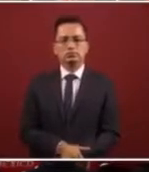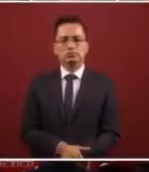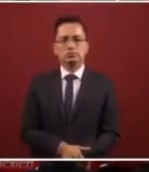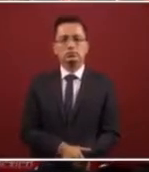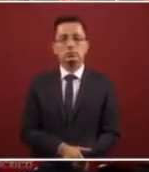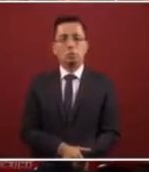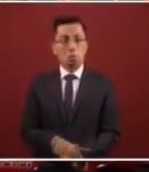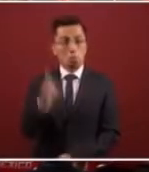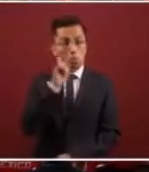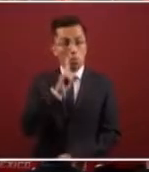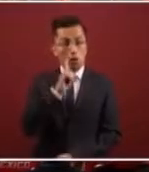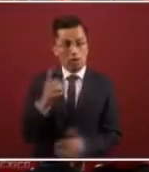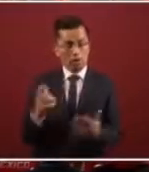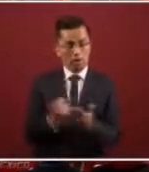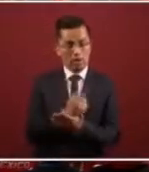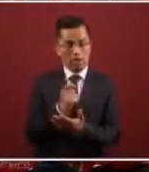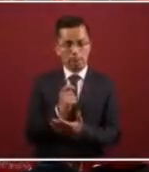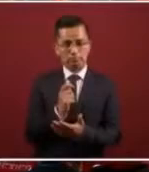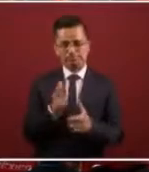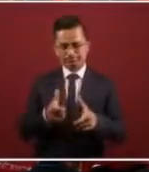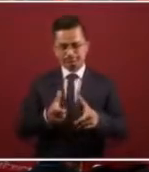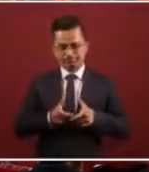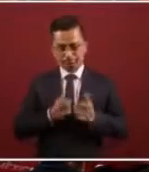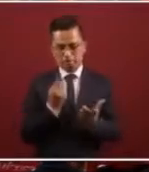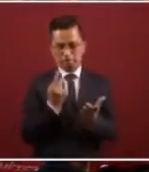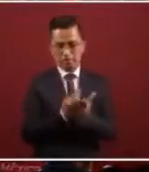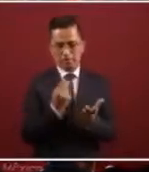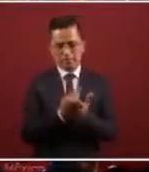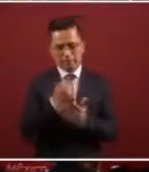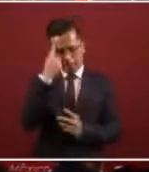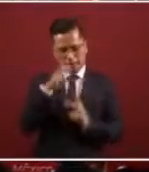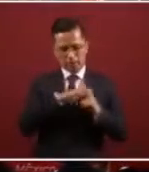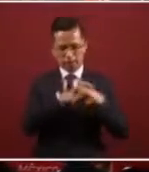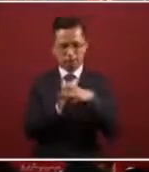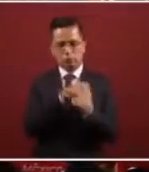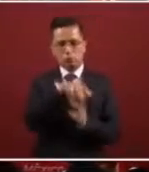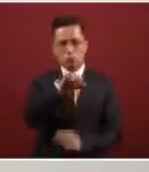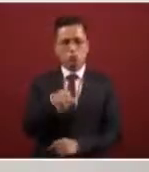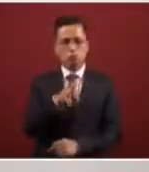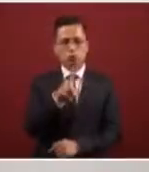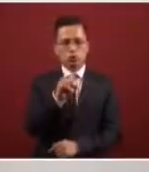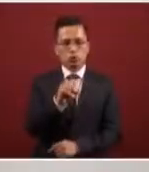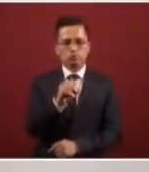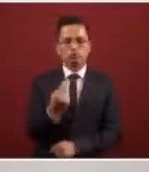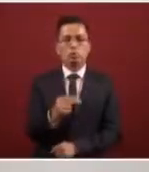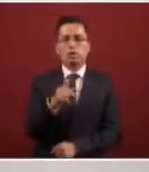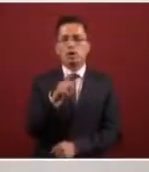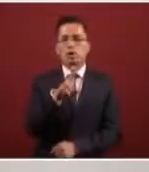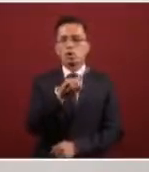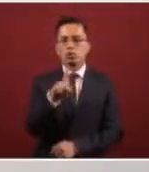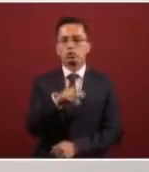La ganadora de medalla de plata en la disciplina de judo, Luz María Olvera Suárez.